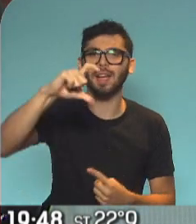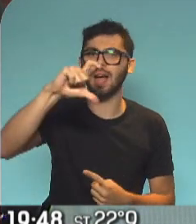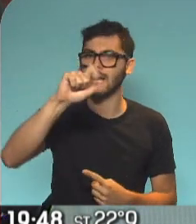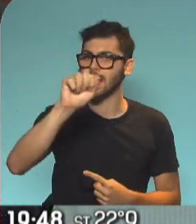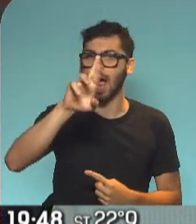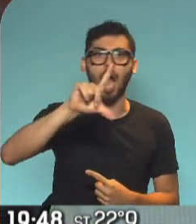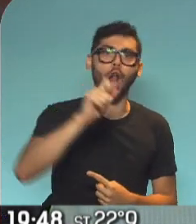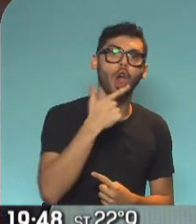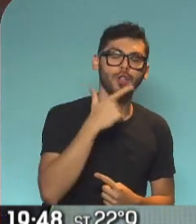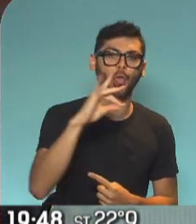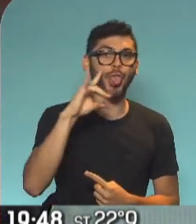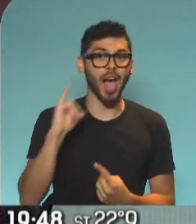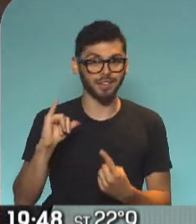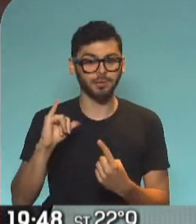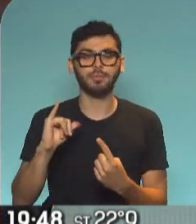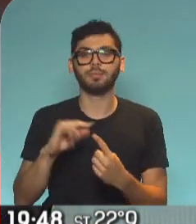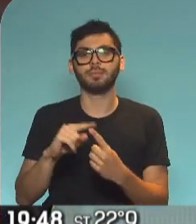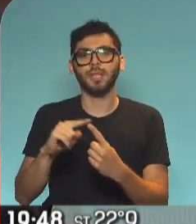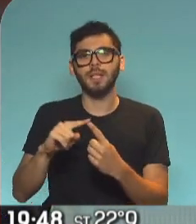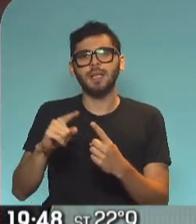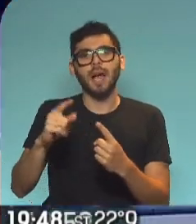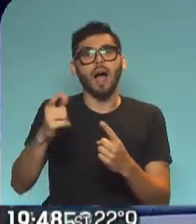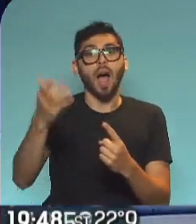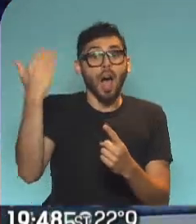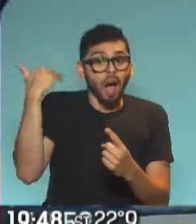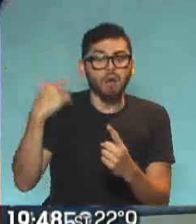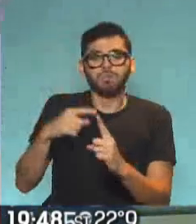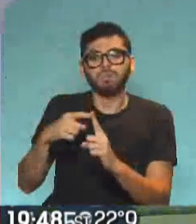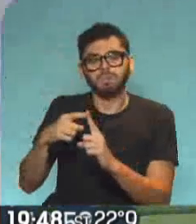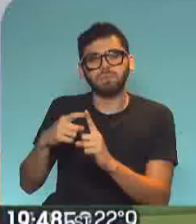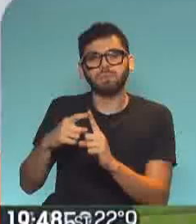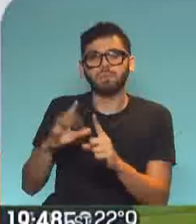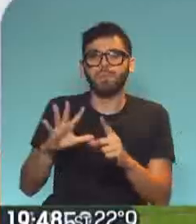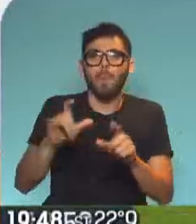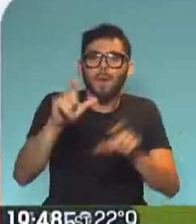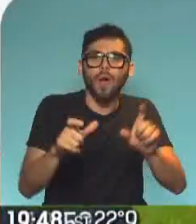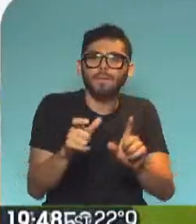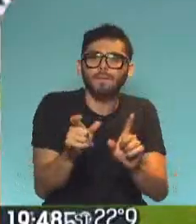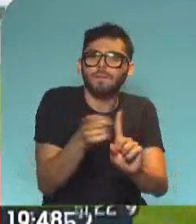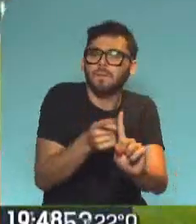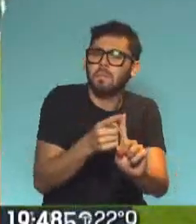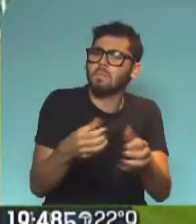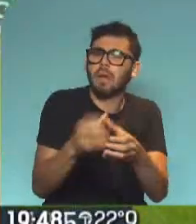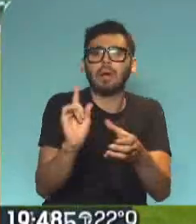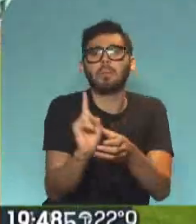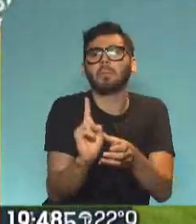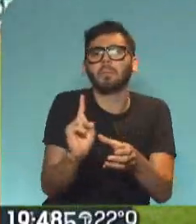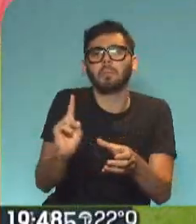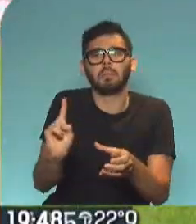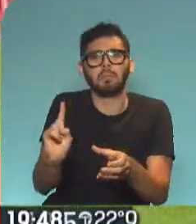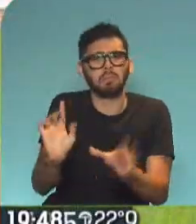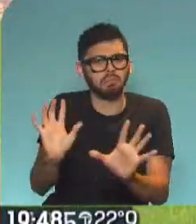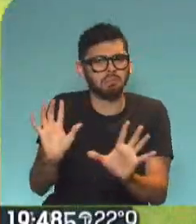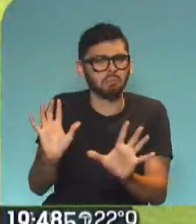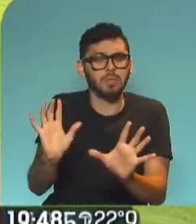persona que había aparecido como más lejana en el entorno cercano de diego maradona sin embargo a partir de